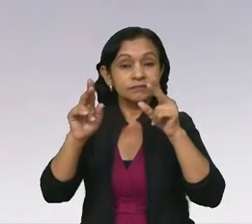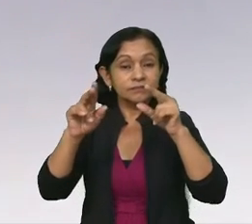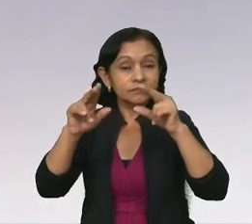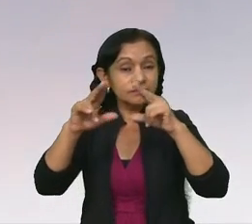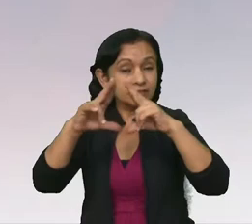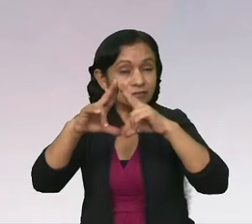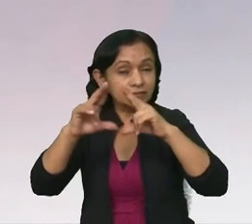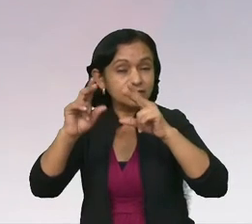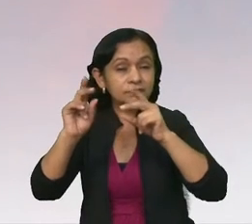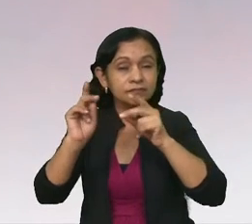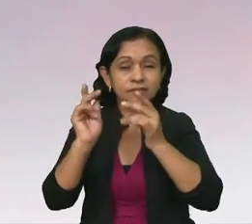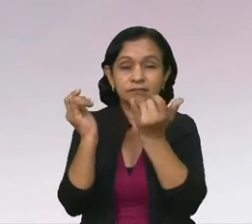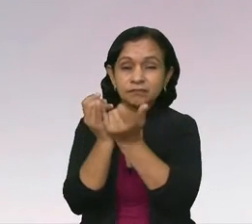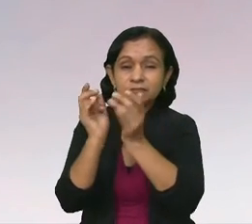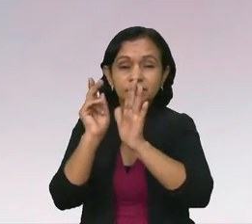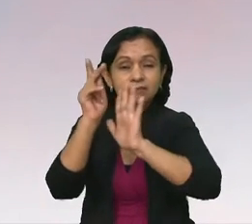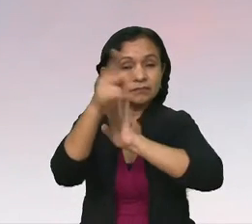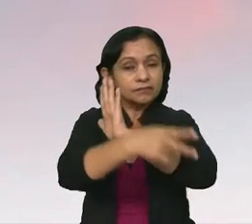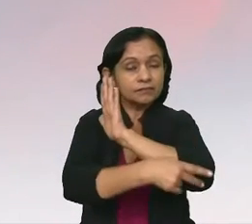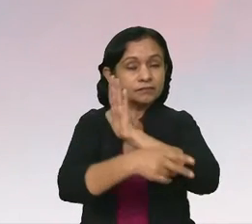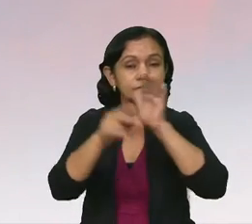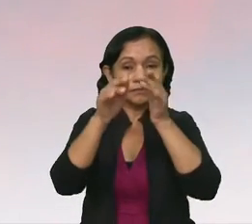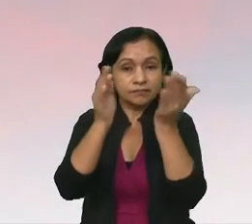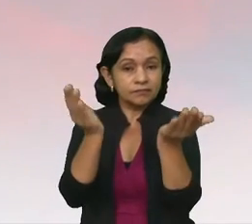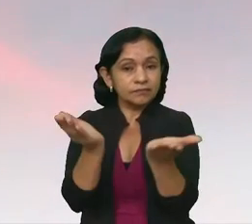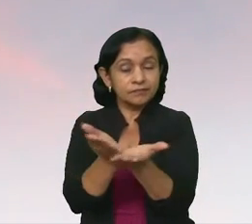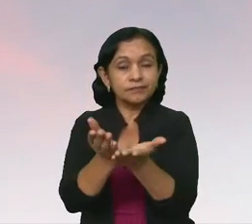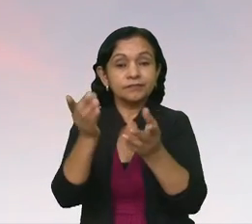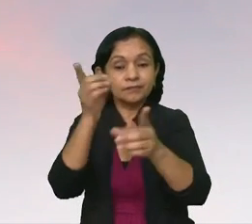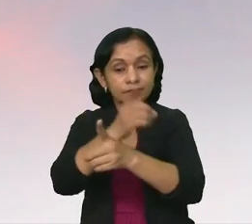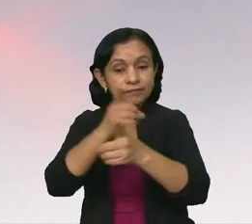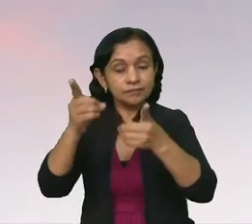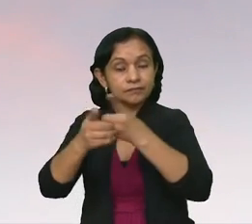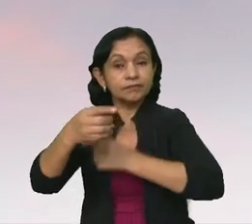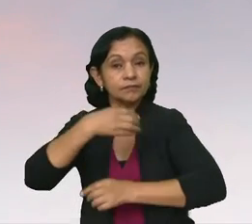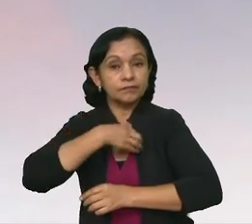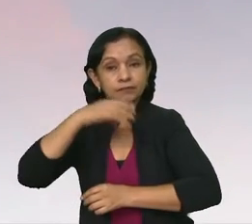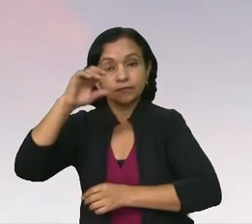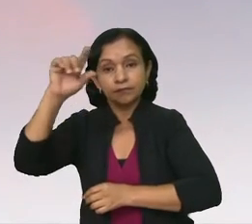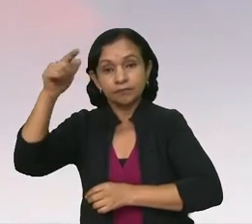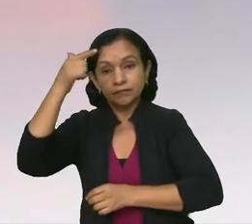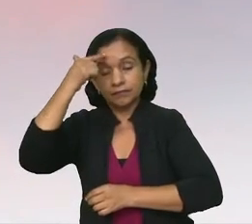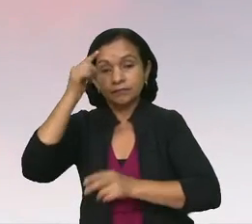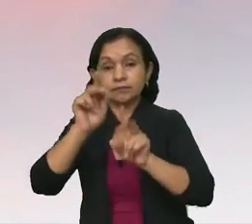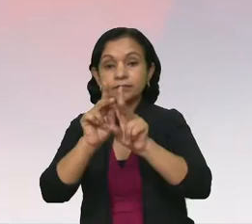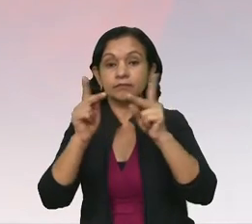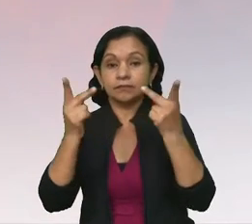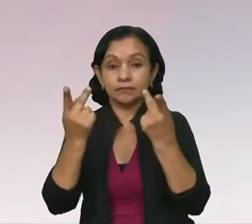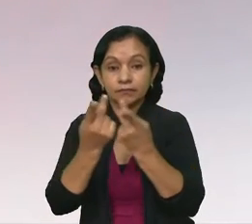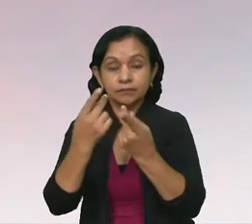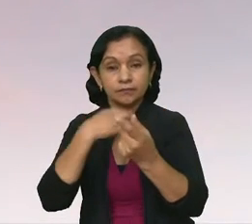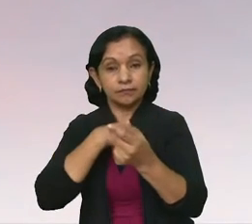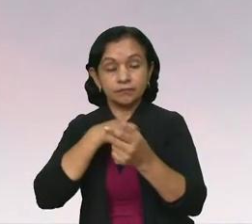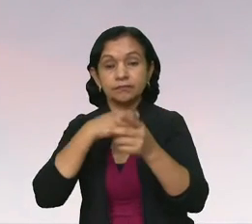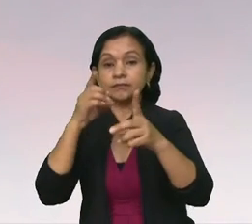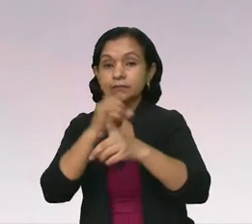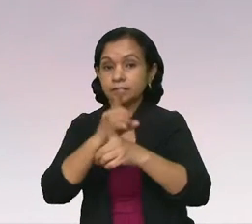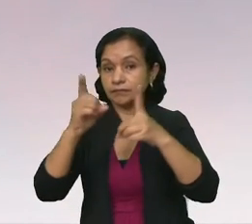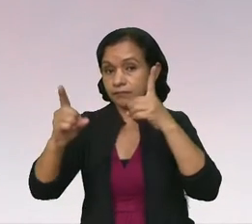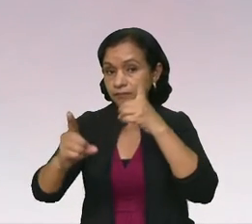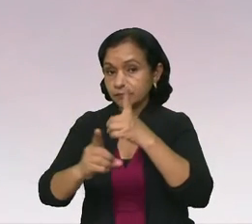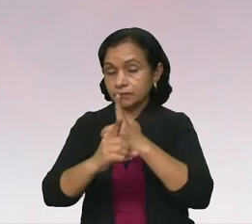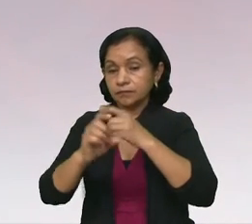Y es nuestro deber como gobierno, como pueblo, es nuestro deber